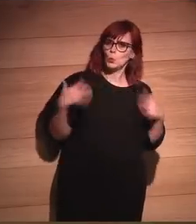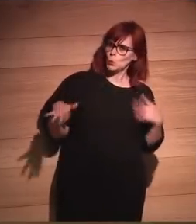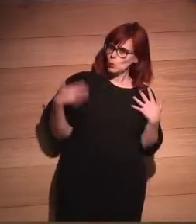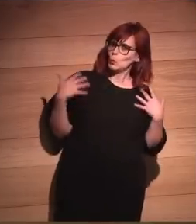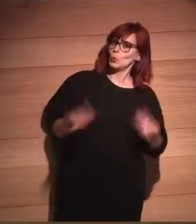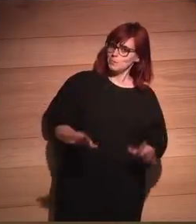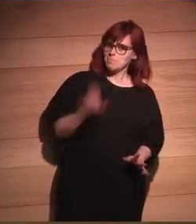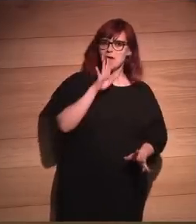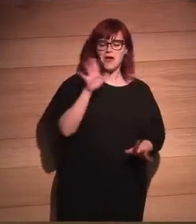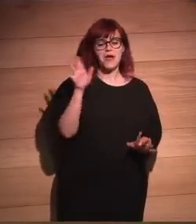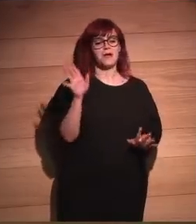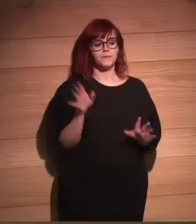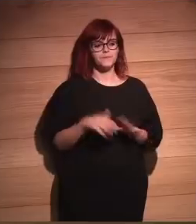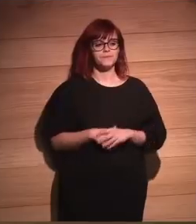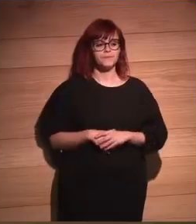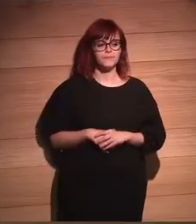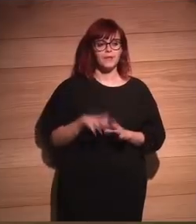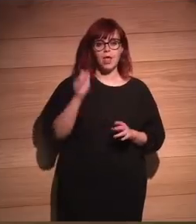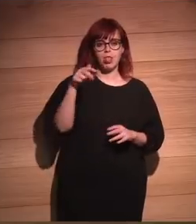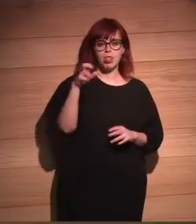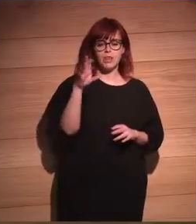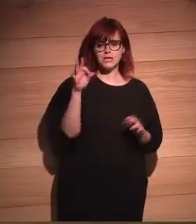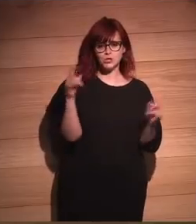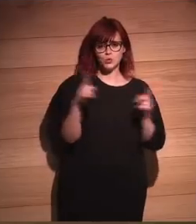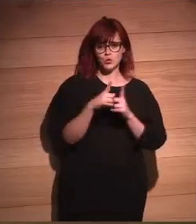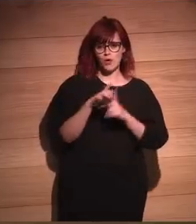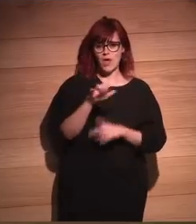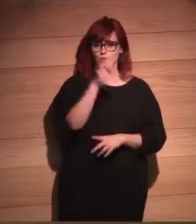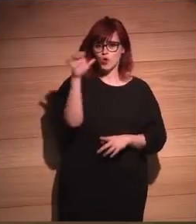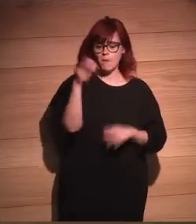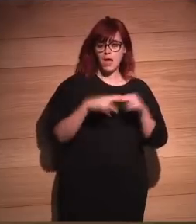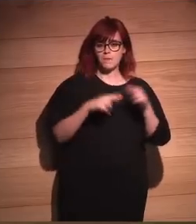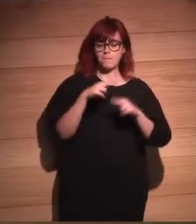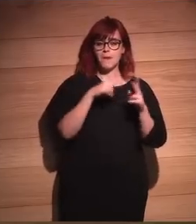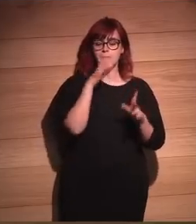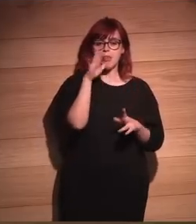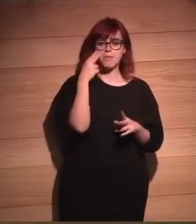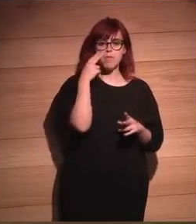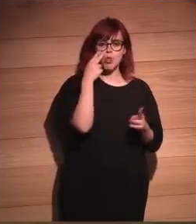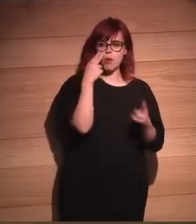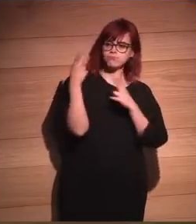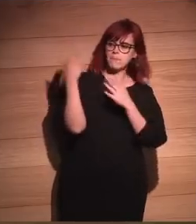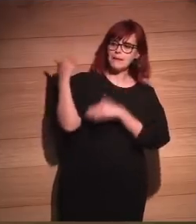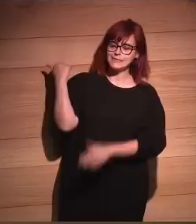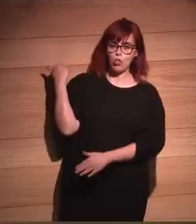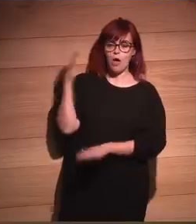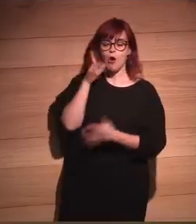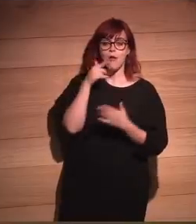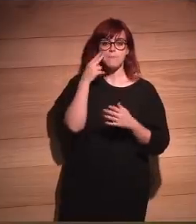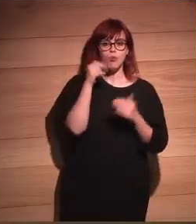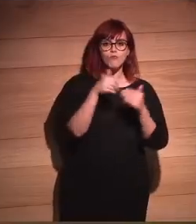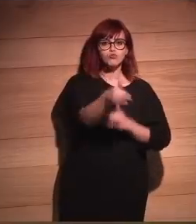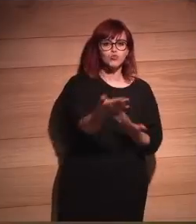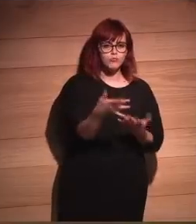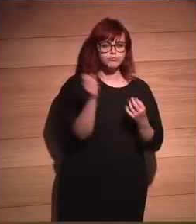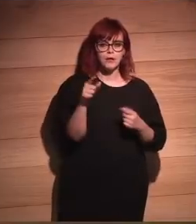eso, ¿no? Nada menos que eso. Muy cortito. Yo creo que Europa se ha construido sobre el miedo al pasado. Y ahora tenemos miedo al futuro